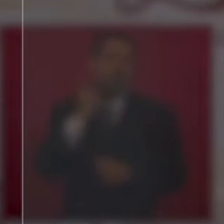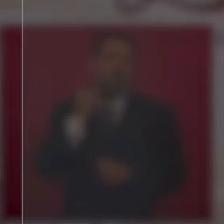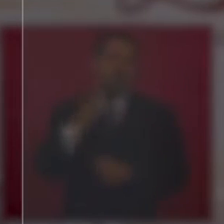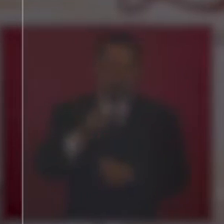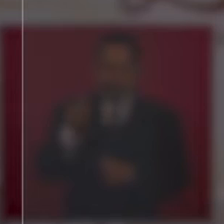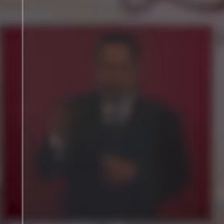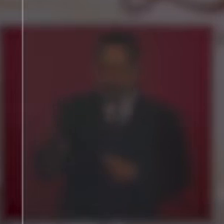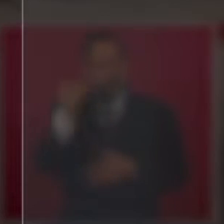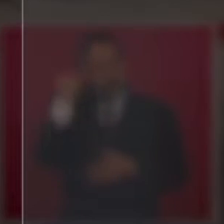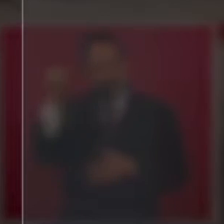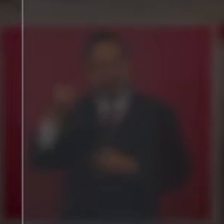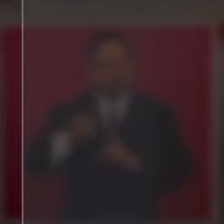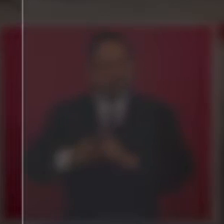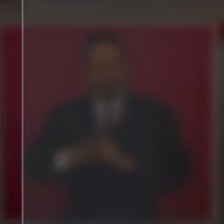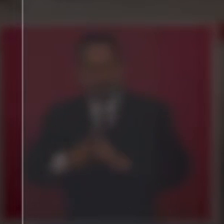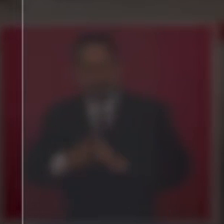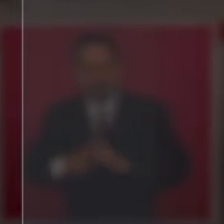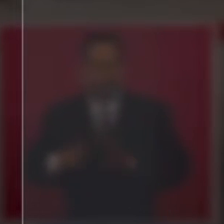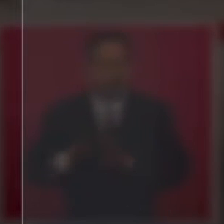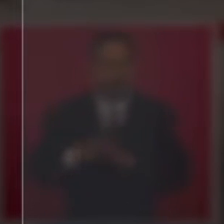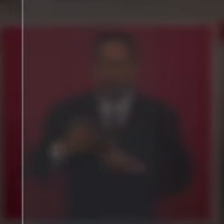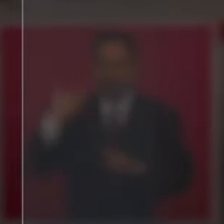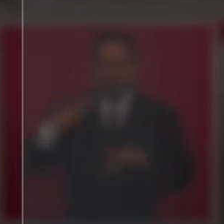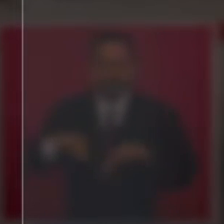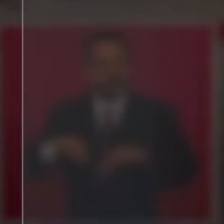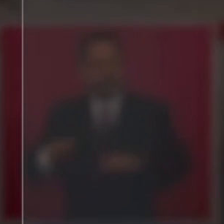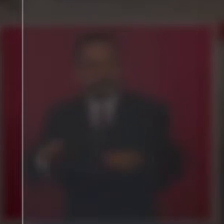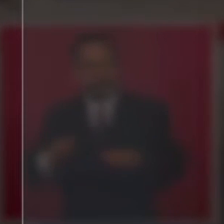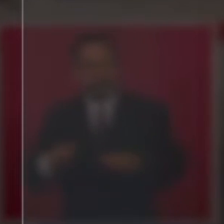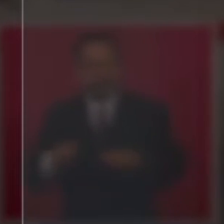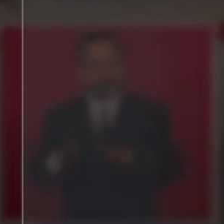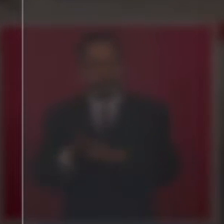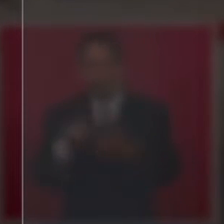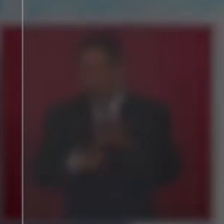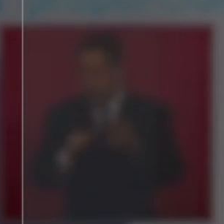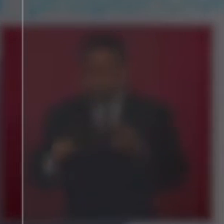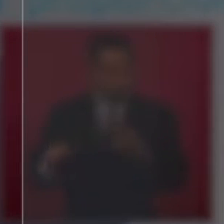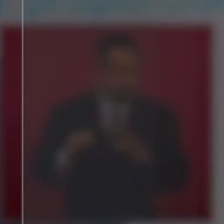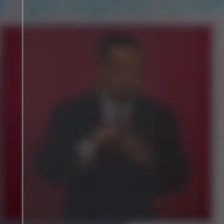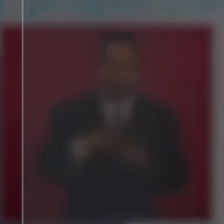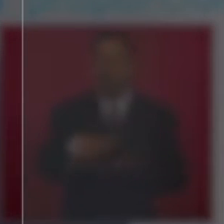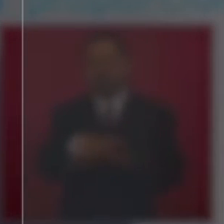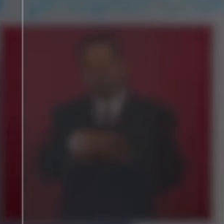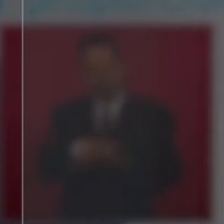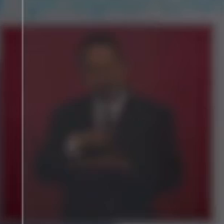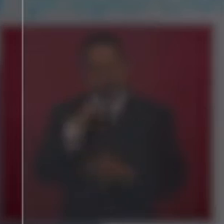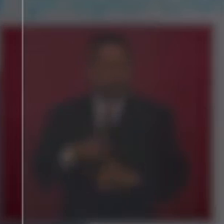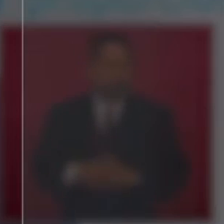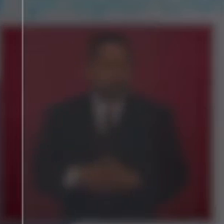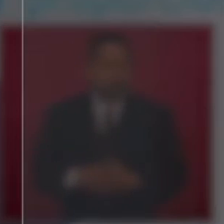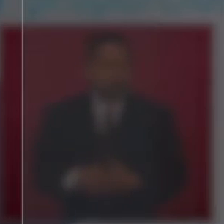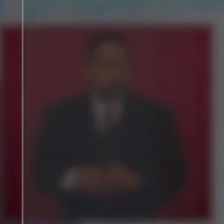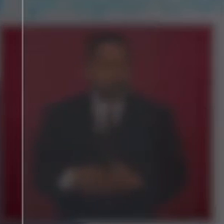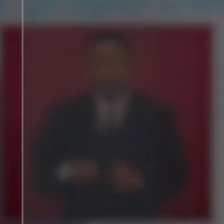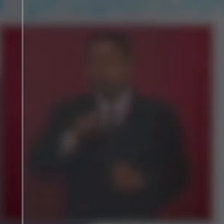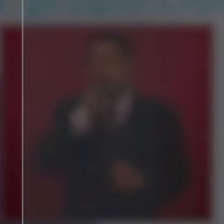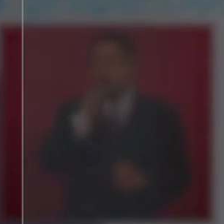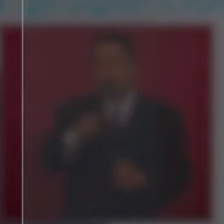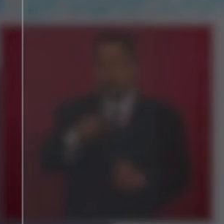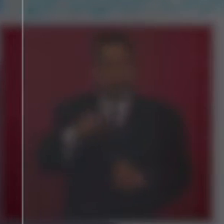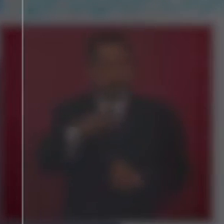el impulso también del voto electrónico y la facilitación del sufragio de los ciudadanos en el